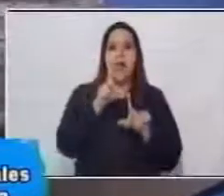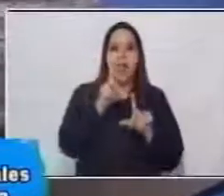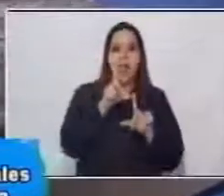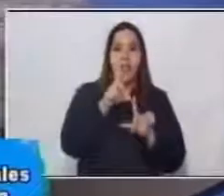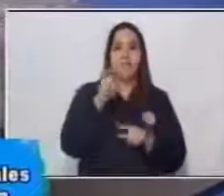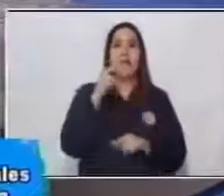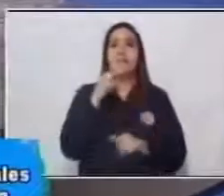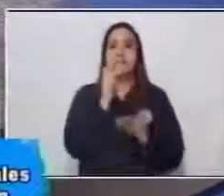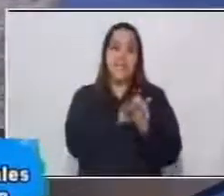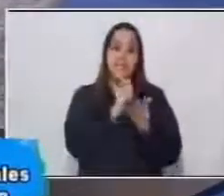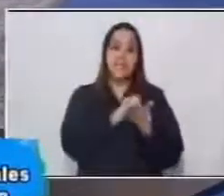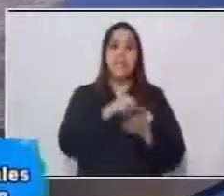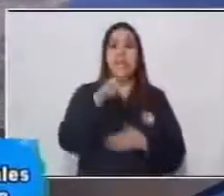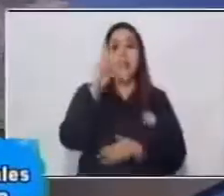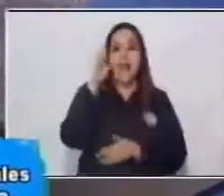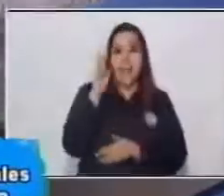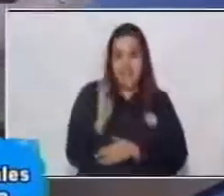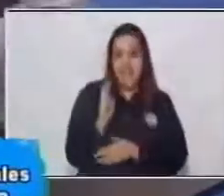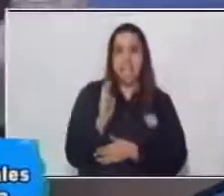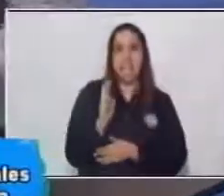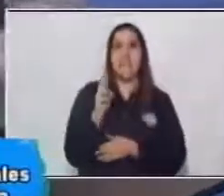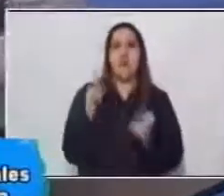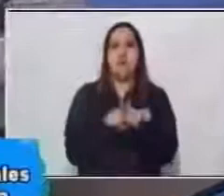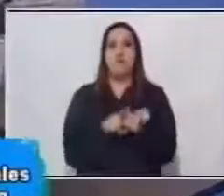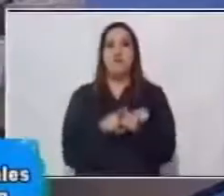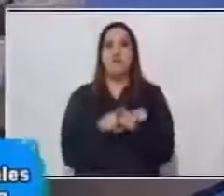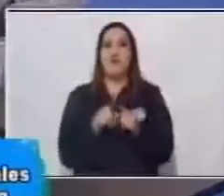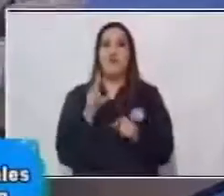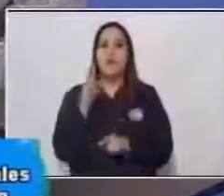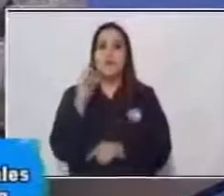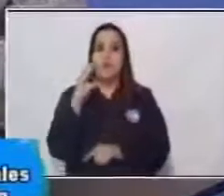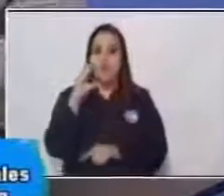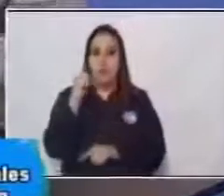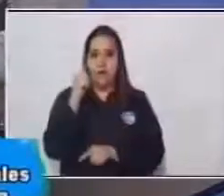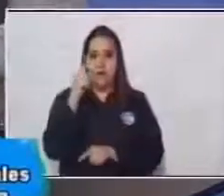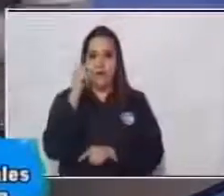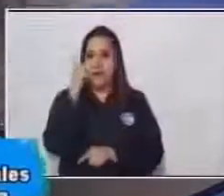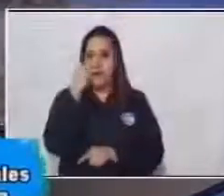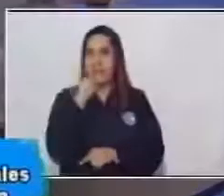y vocal. Muy bien. Vamos a colocarlo por acá.